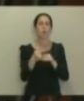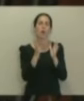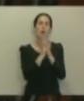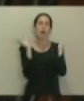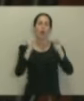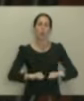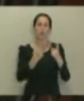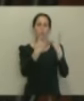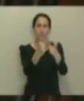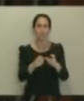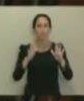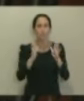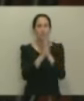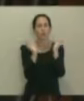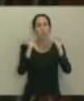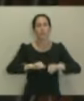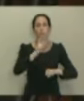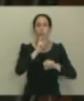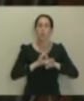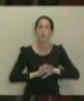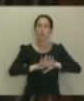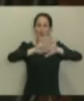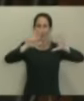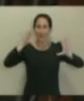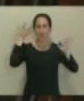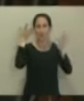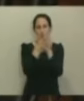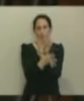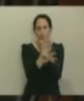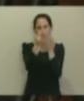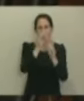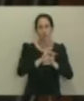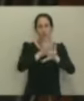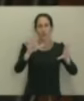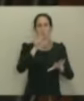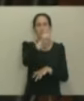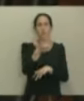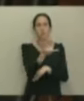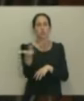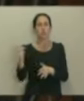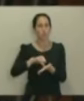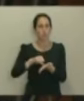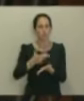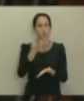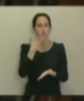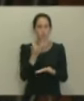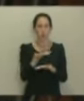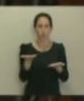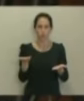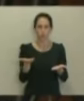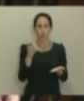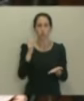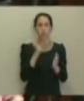pero tendrán que ser pactos claros, explícitos y de cara a ciudadanía, que los conozcan los ciudadanos y no